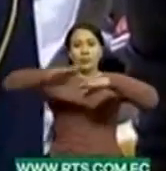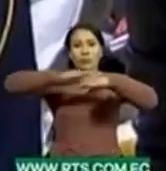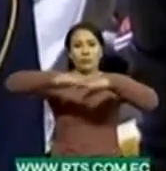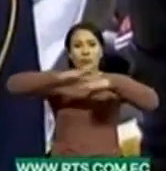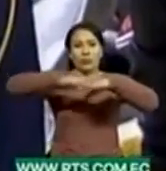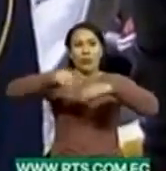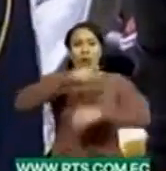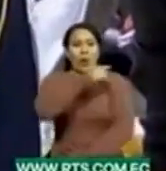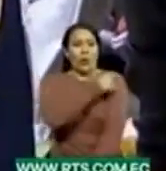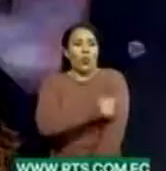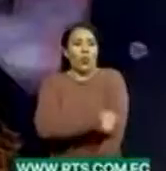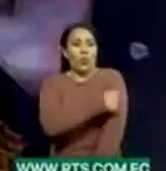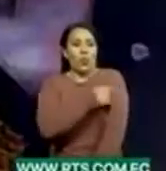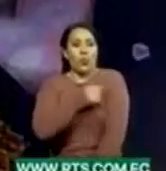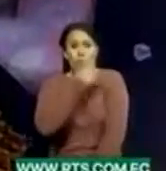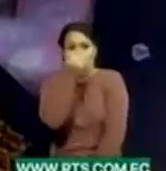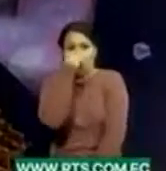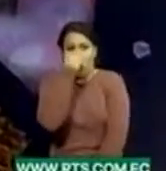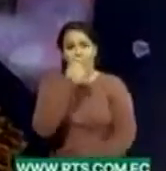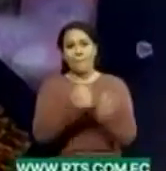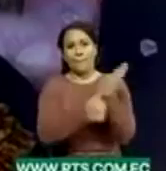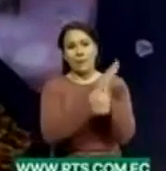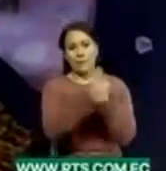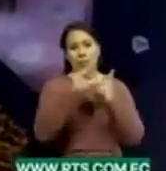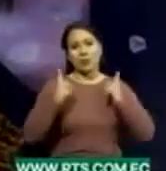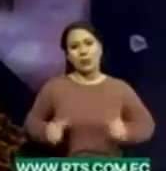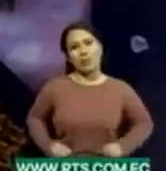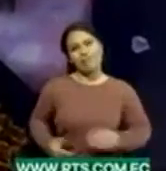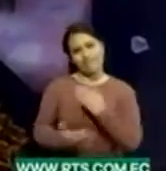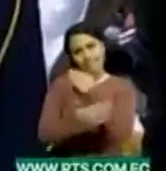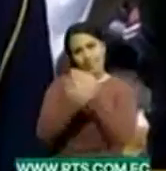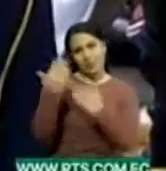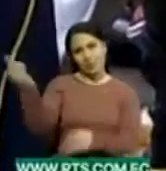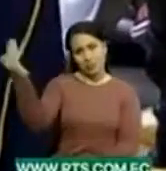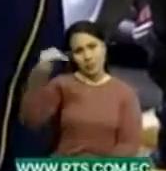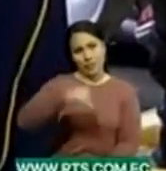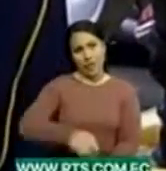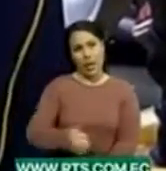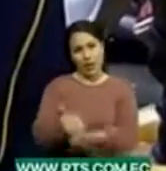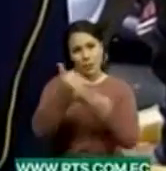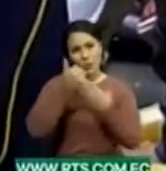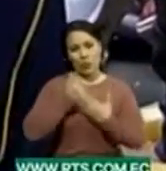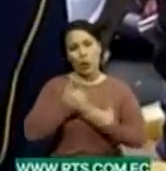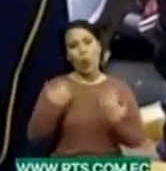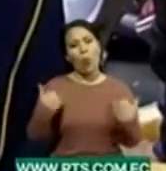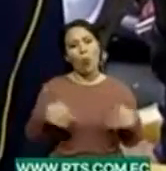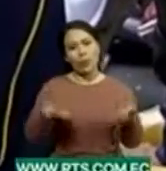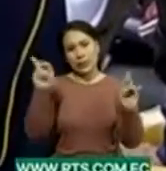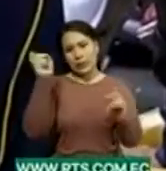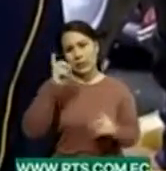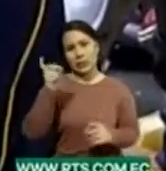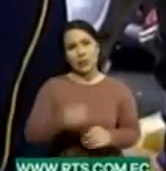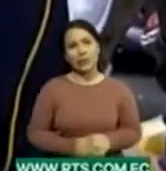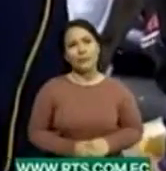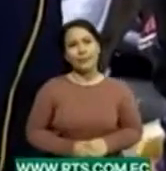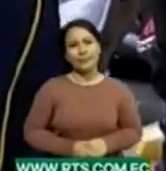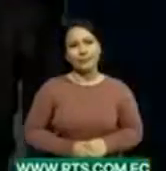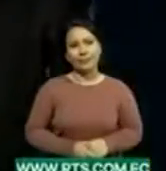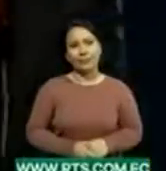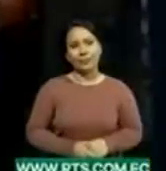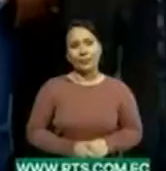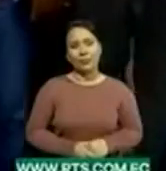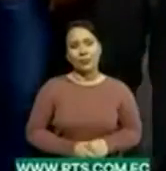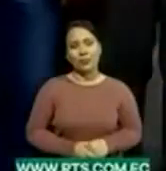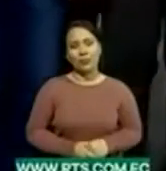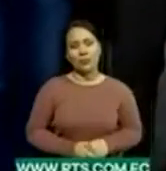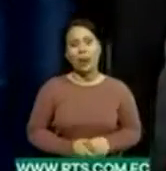de la Cruz Roja y también a los señores del Ministerio de Salud para que nos den la ayuda necesaria en caso que sea útil en